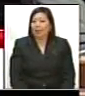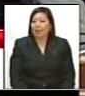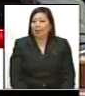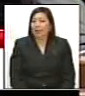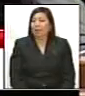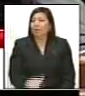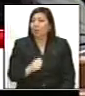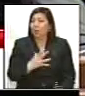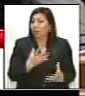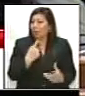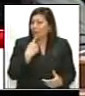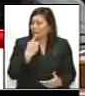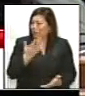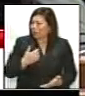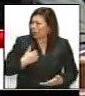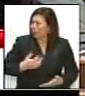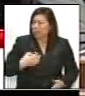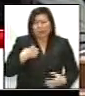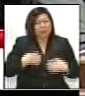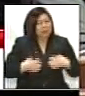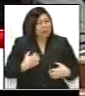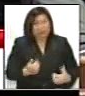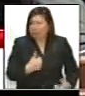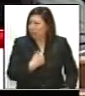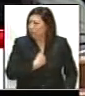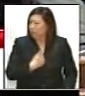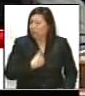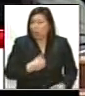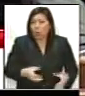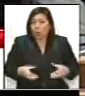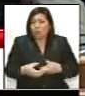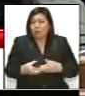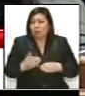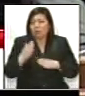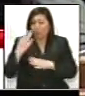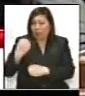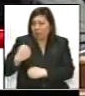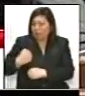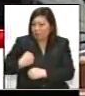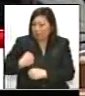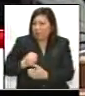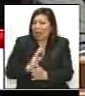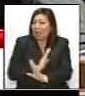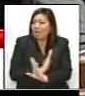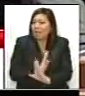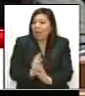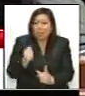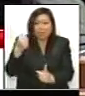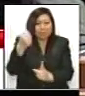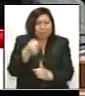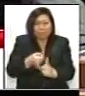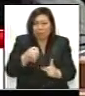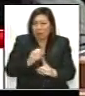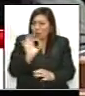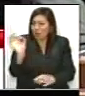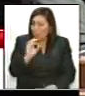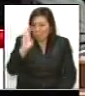Yo quiero expresar mi queja, señora, porque en la Comisión de Defensa, donde nadie ha agredido a